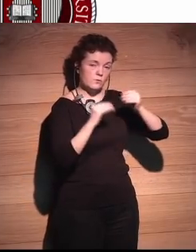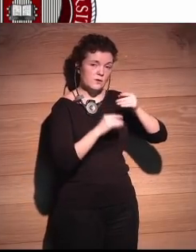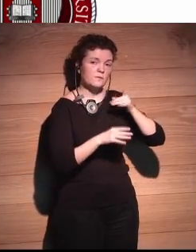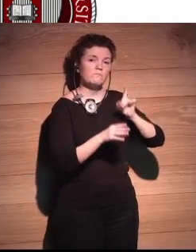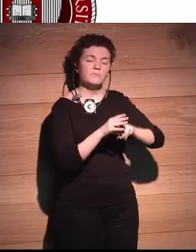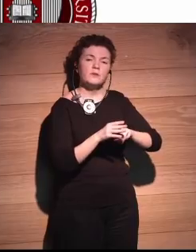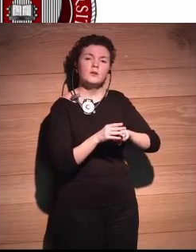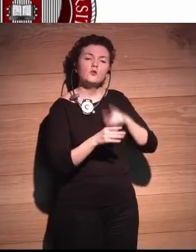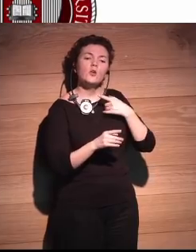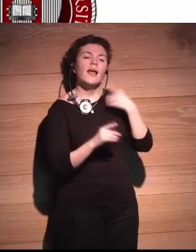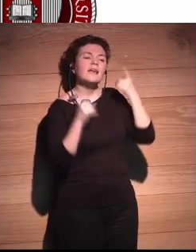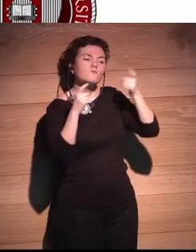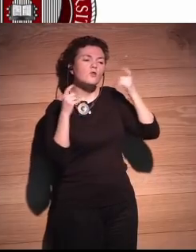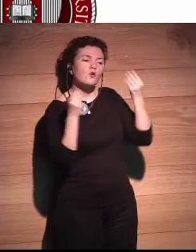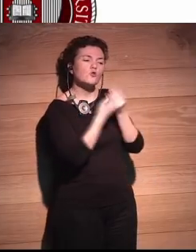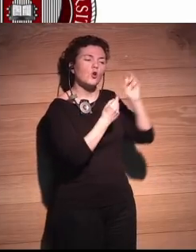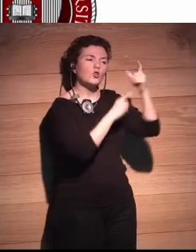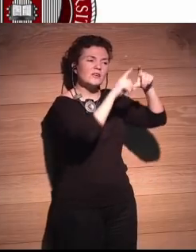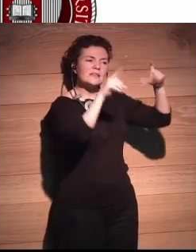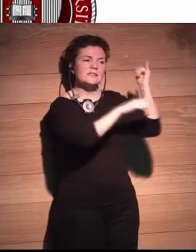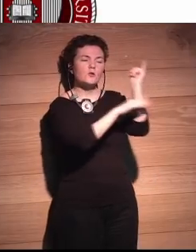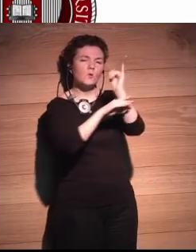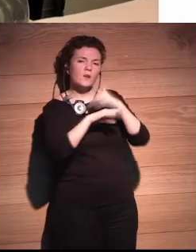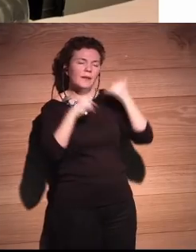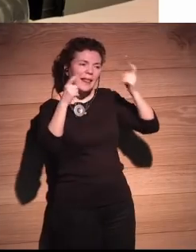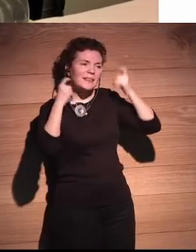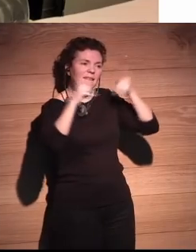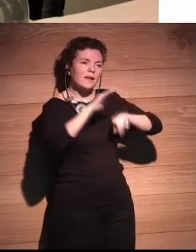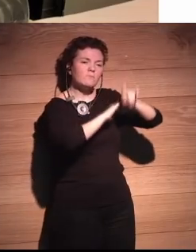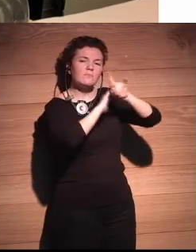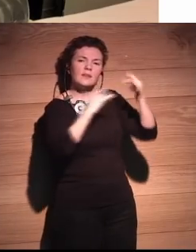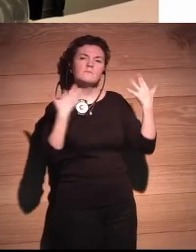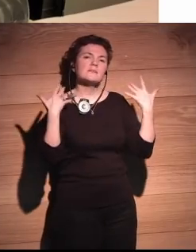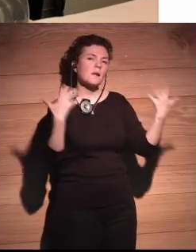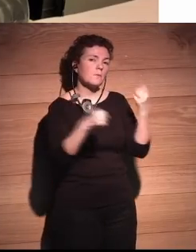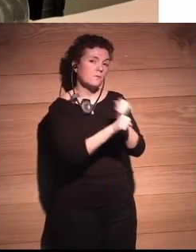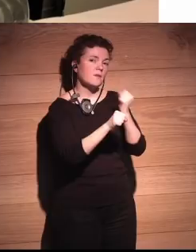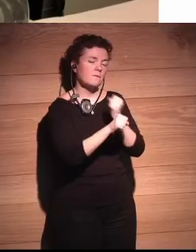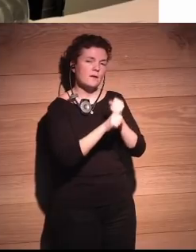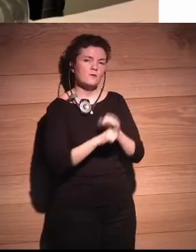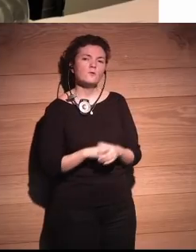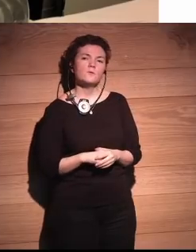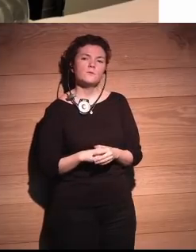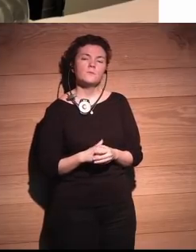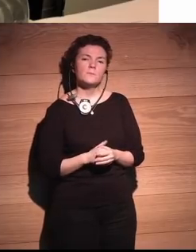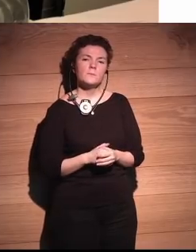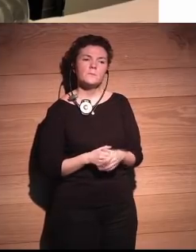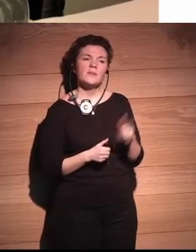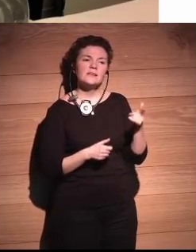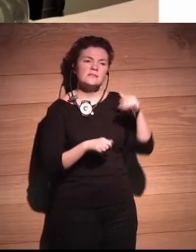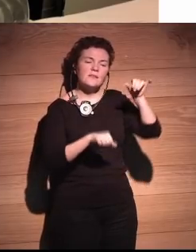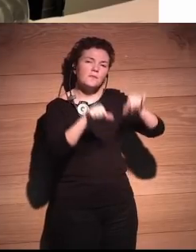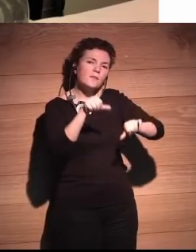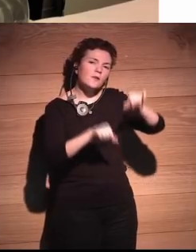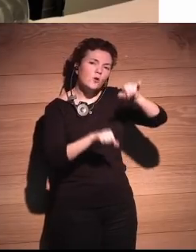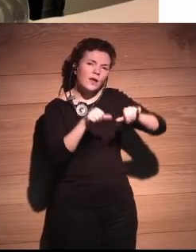es sumar nuestros esfuerzos con otras instituciones para intentar acelerar el desarrollo de este trabajo. Y esta es la